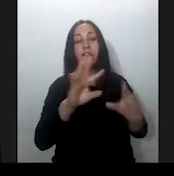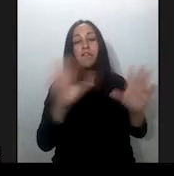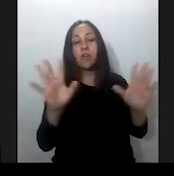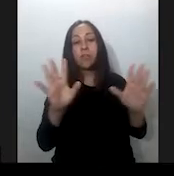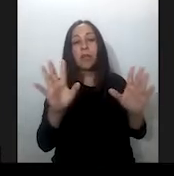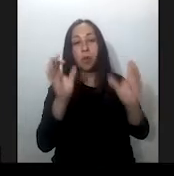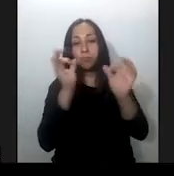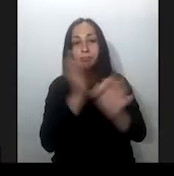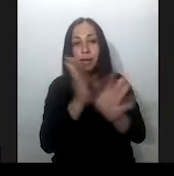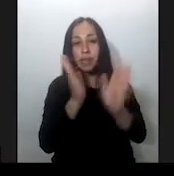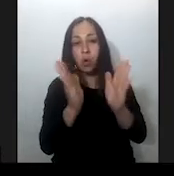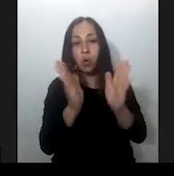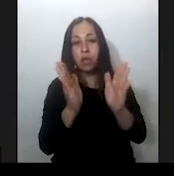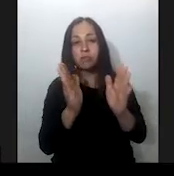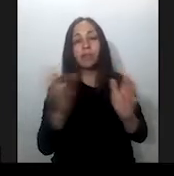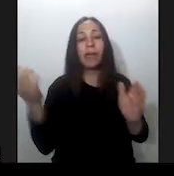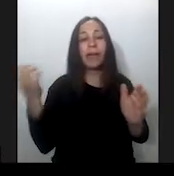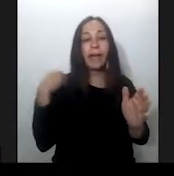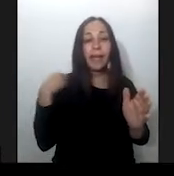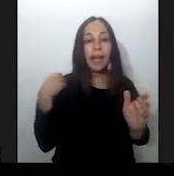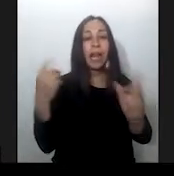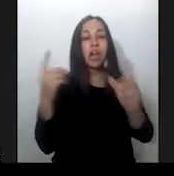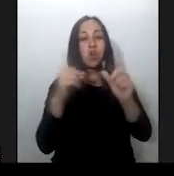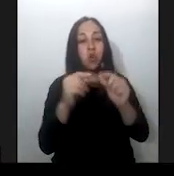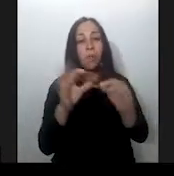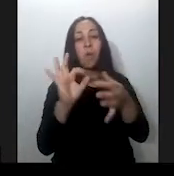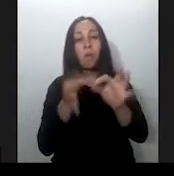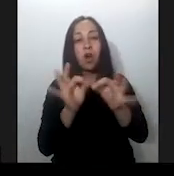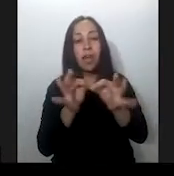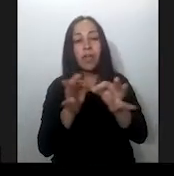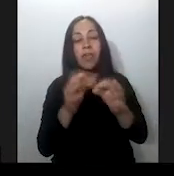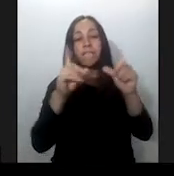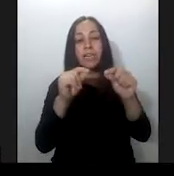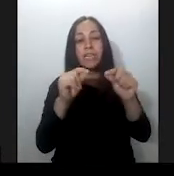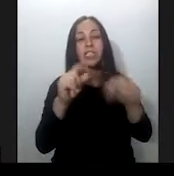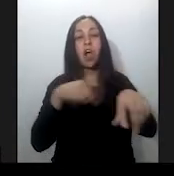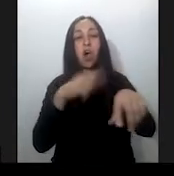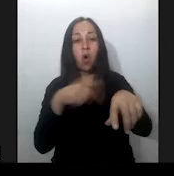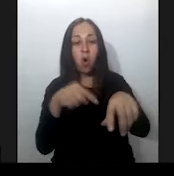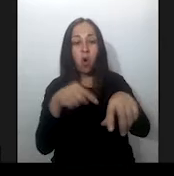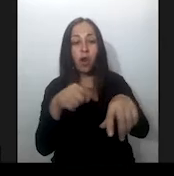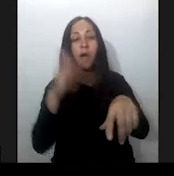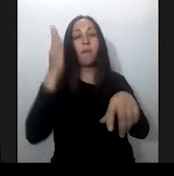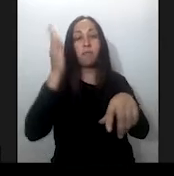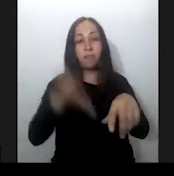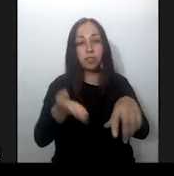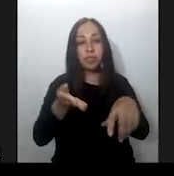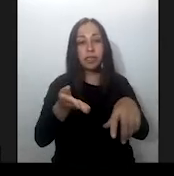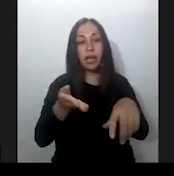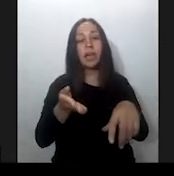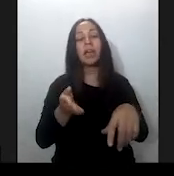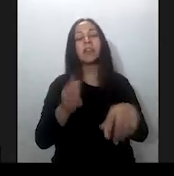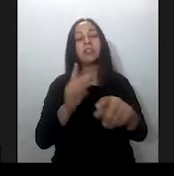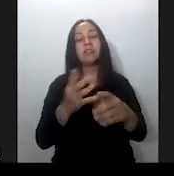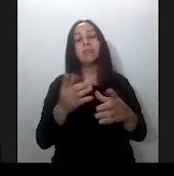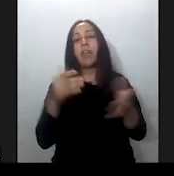formato en particular. Tenemos el general, el número, la moneda, ¿no? Fecha y hora, porcentaje. Suele ser muy